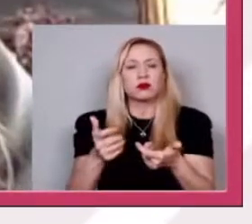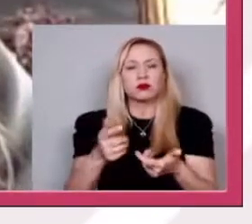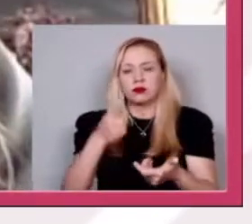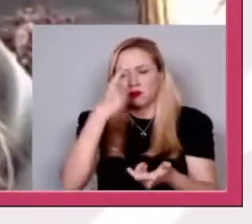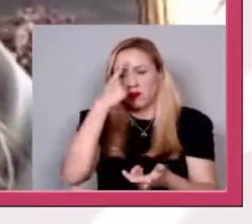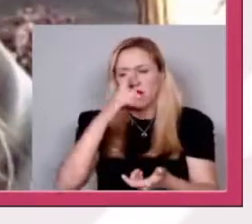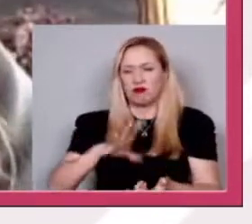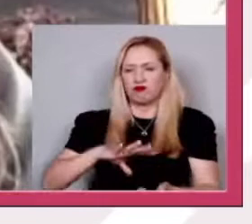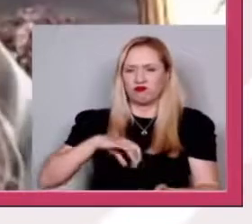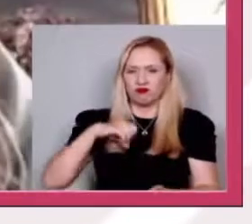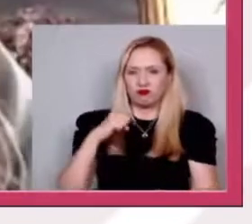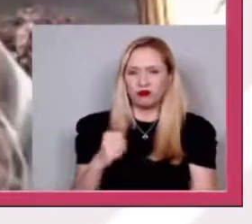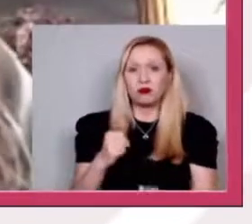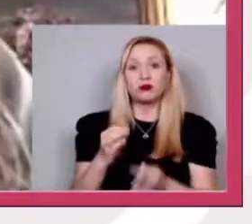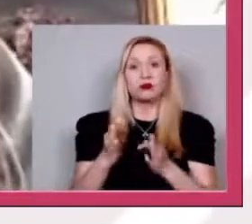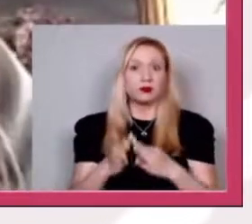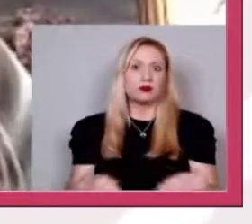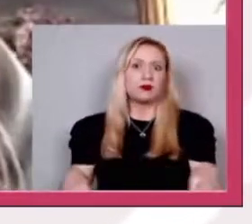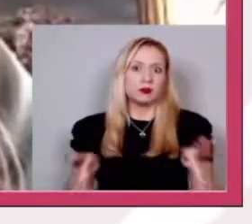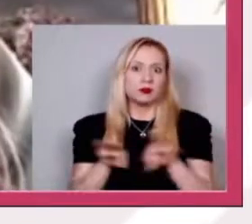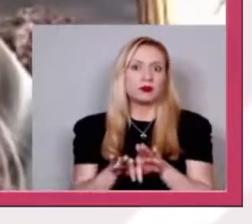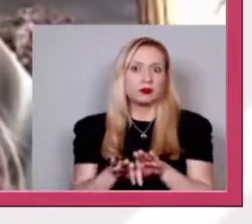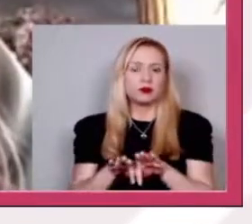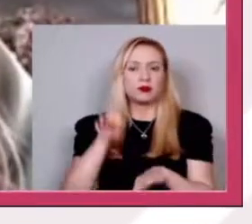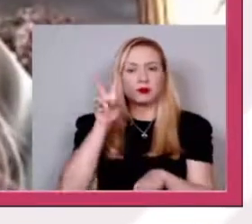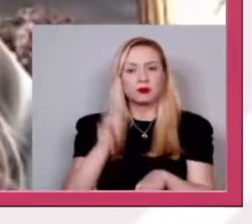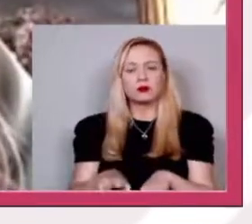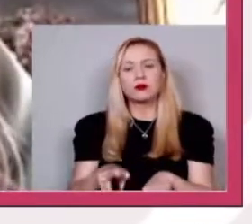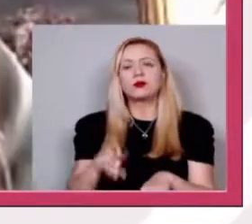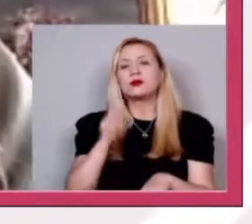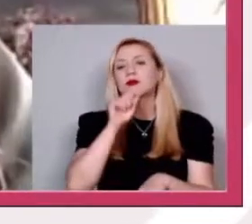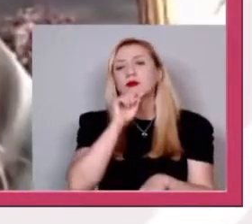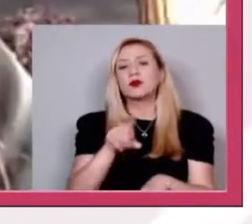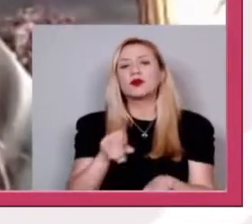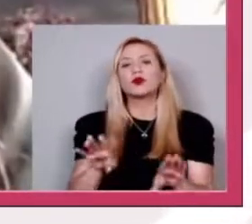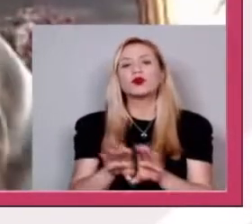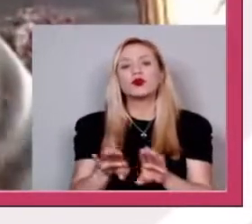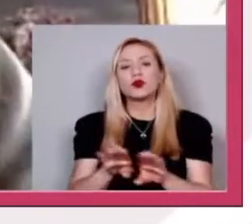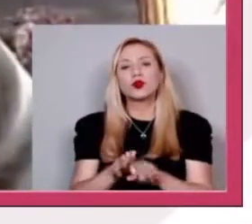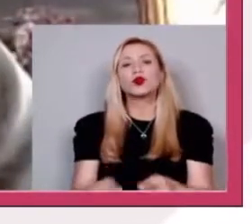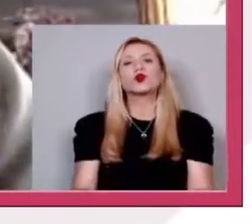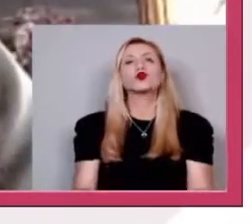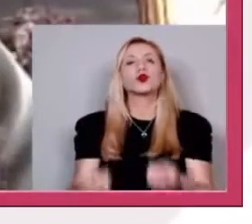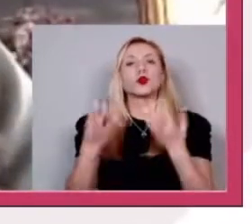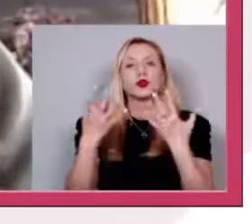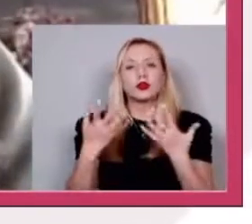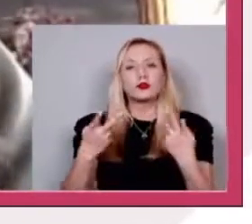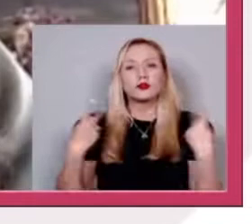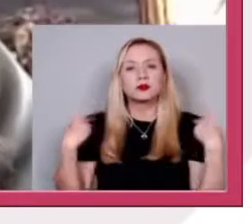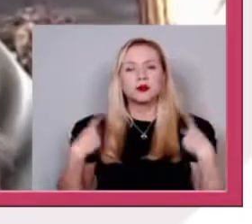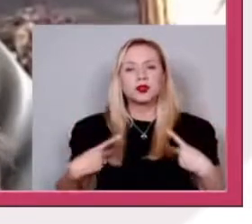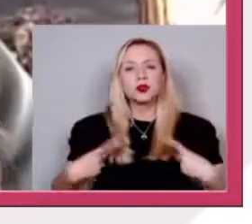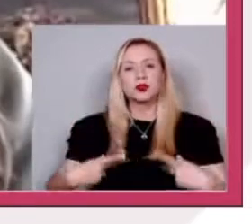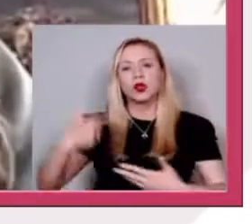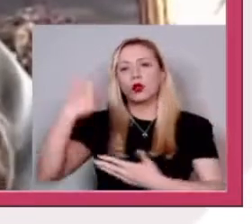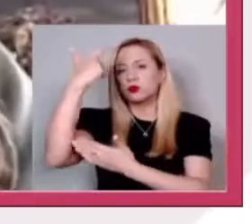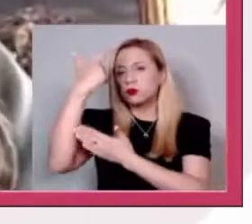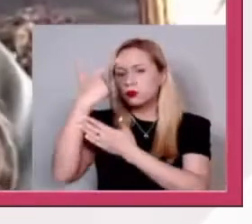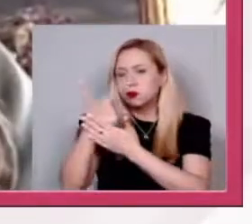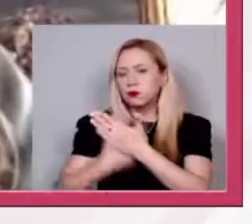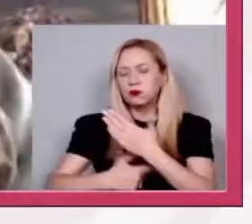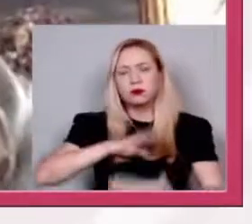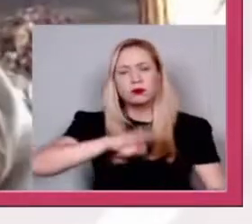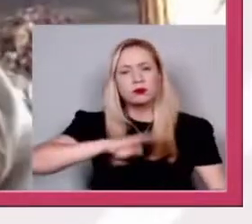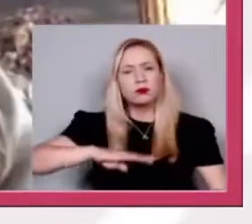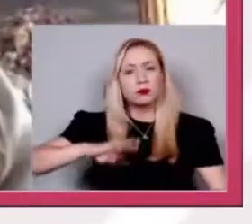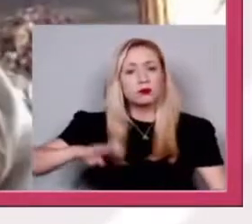destacaba Elisette el tema de los datos sobre la demografía de las personas que han fallecido por COVID y decía yo